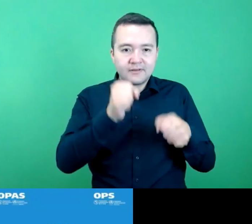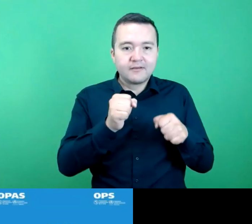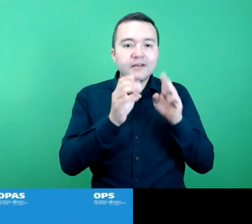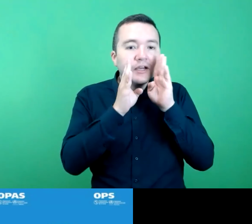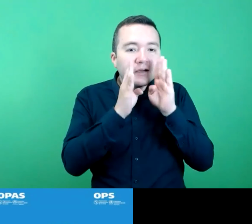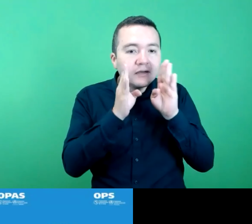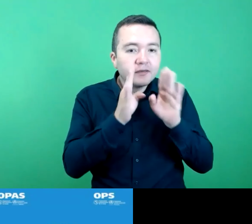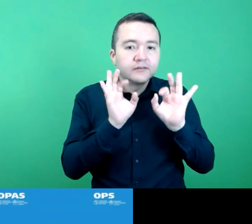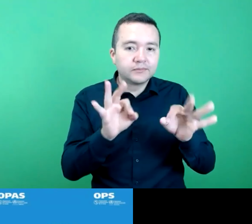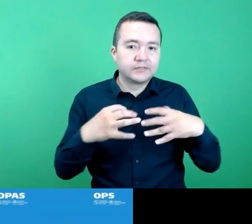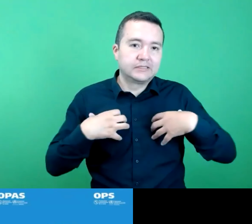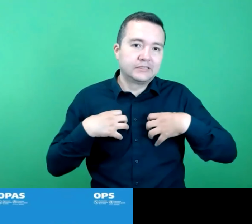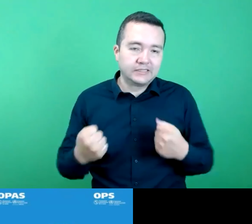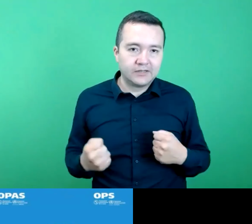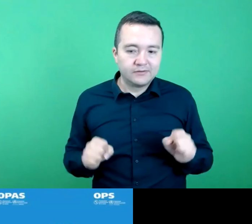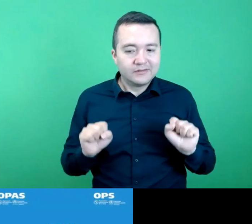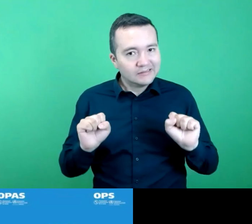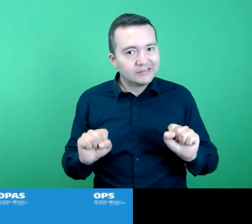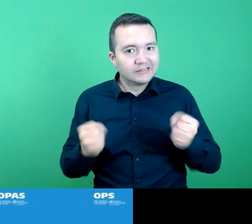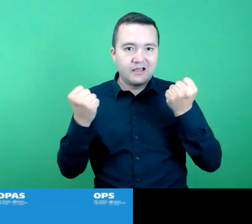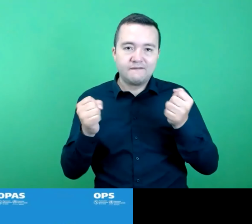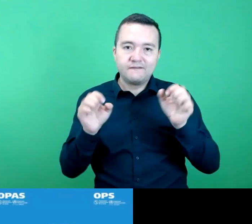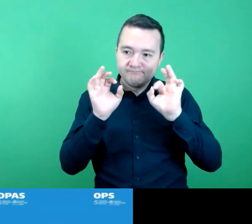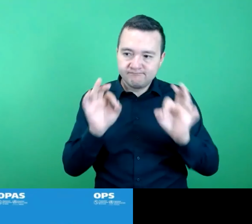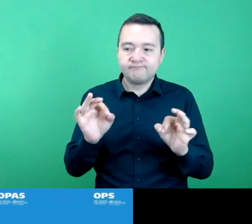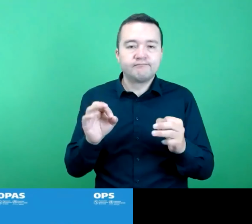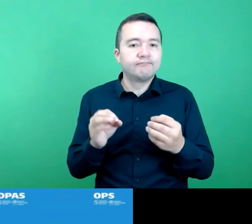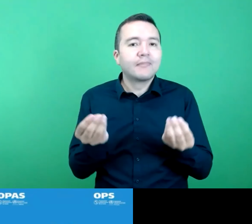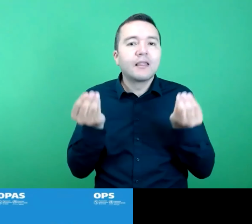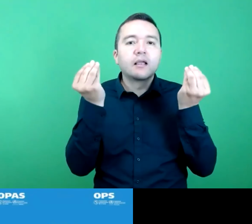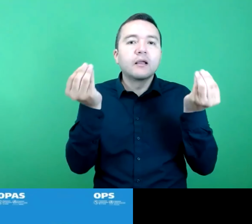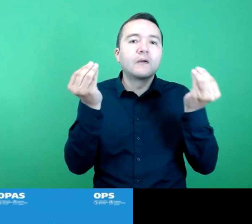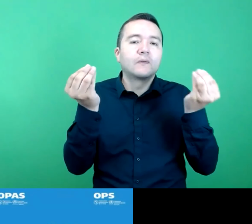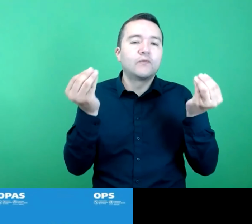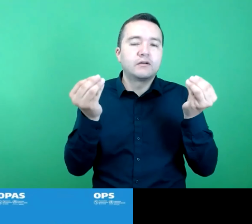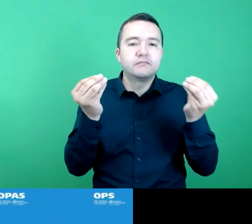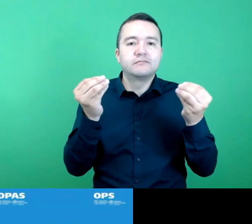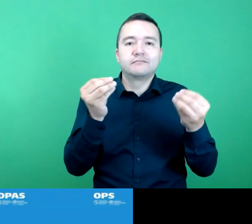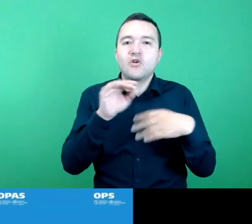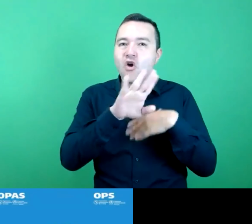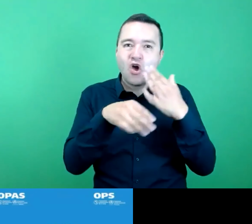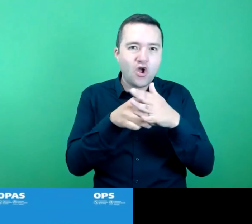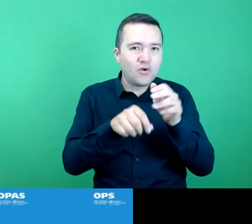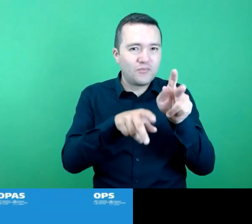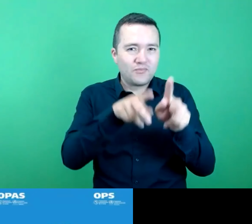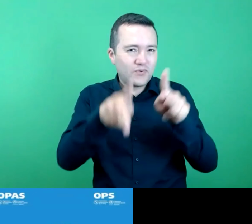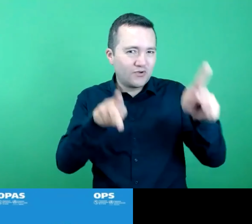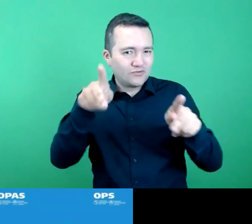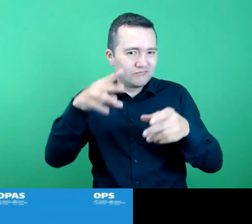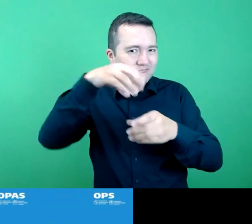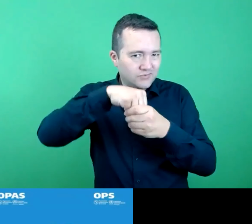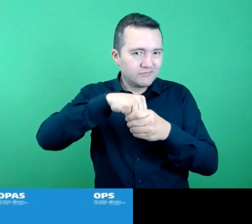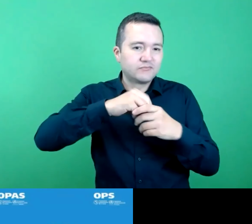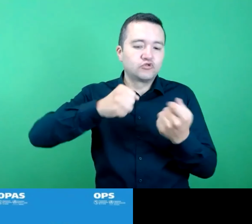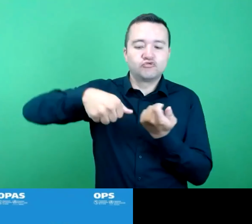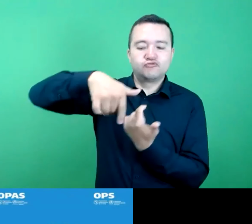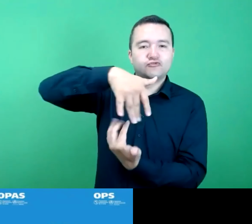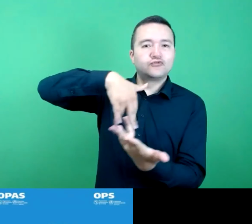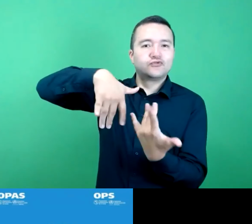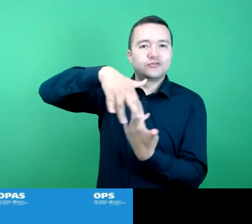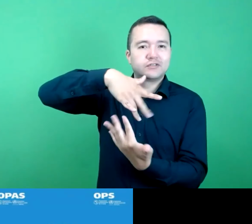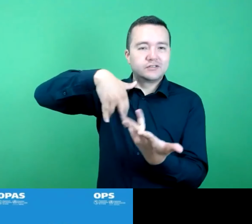salud segura y de calidad a cada integrante de nuestra sociedad. Por ello,